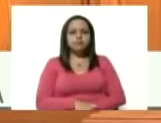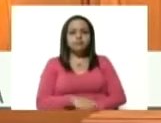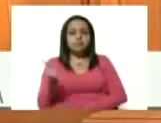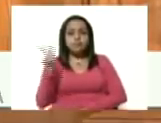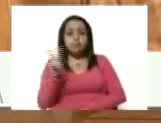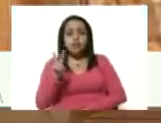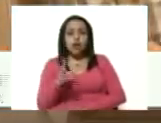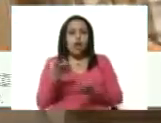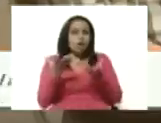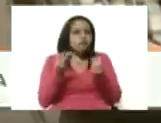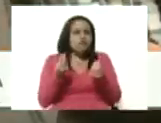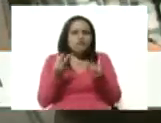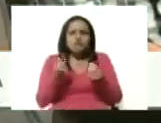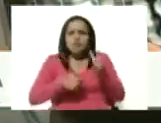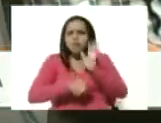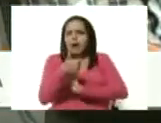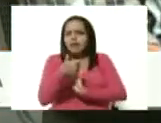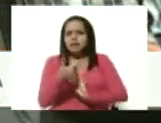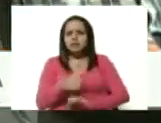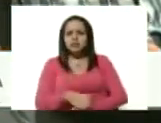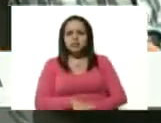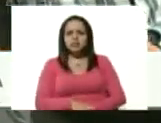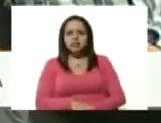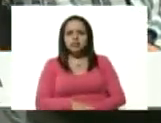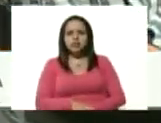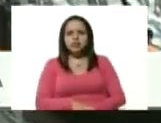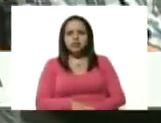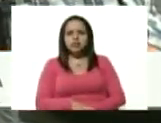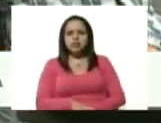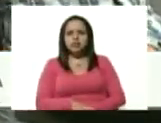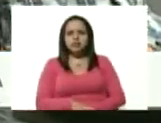Venezuela es mucho, mucho más allá que